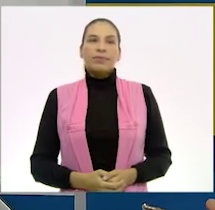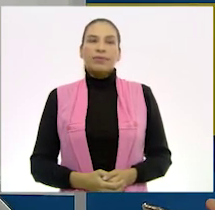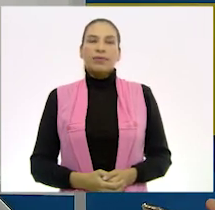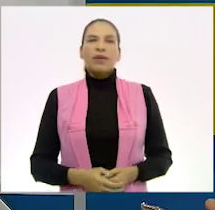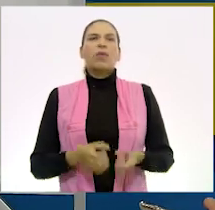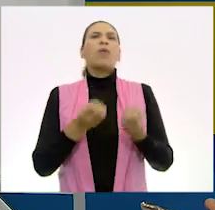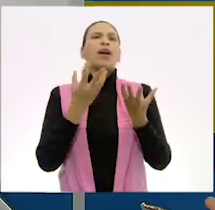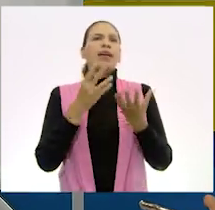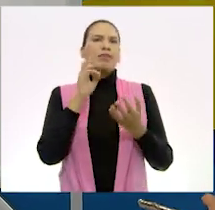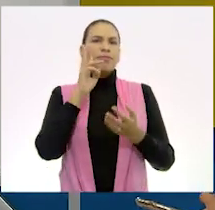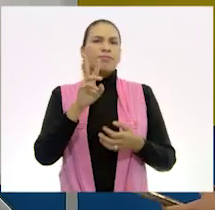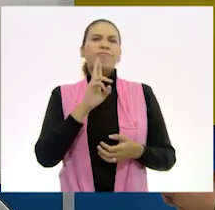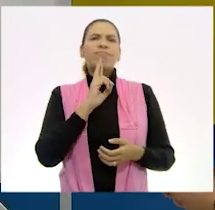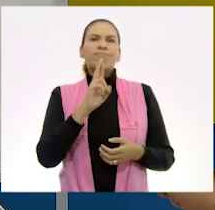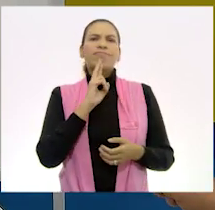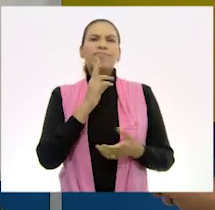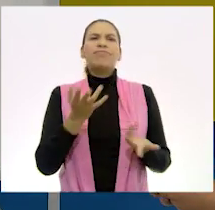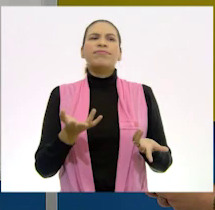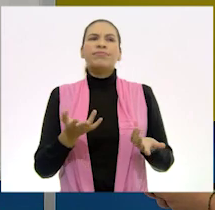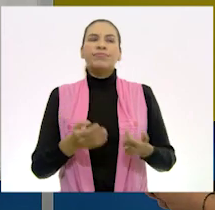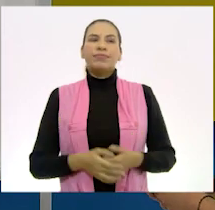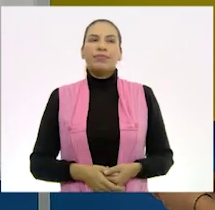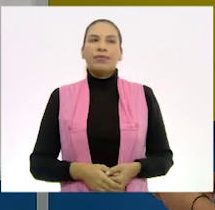Esto nos da un igual de